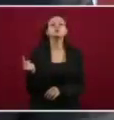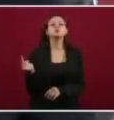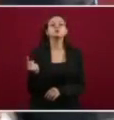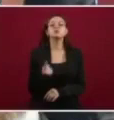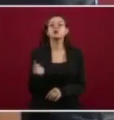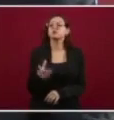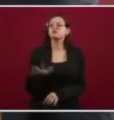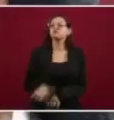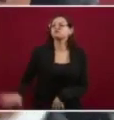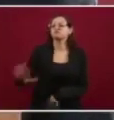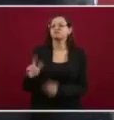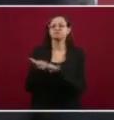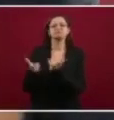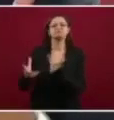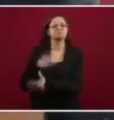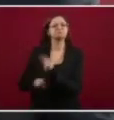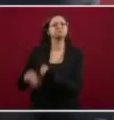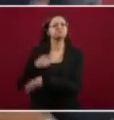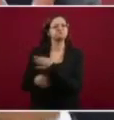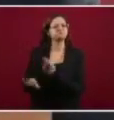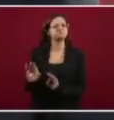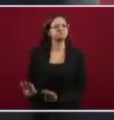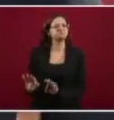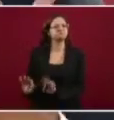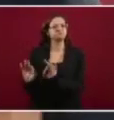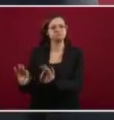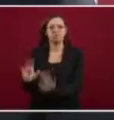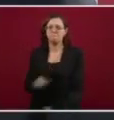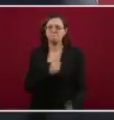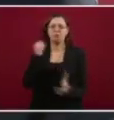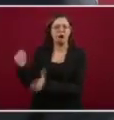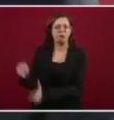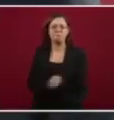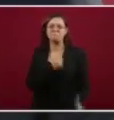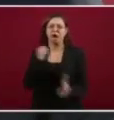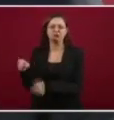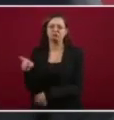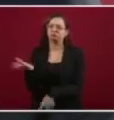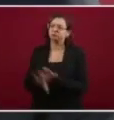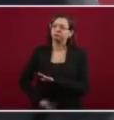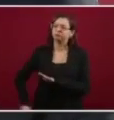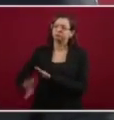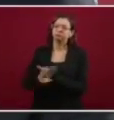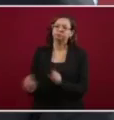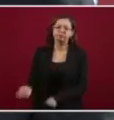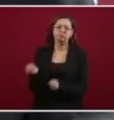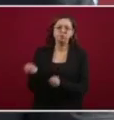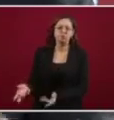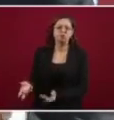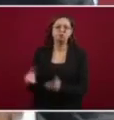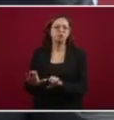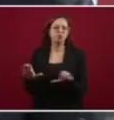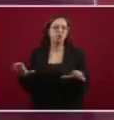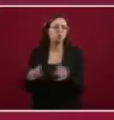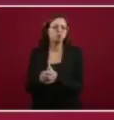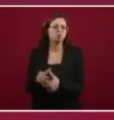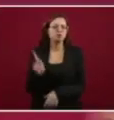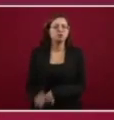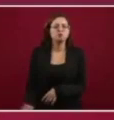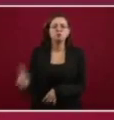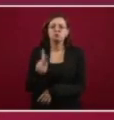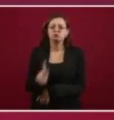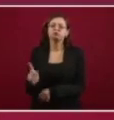se está invirtiendo bastante abajo en comunidades, en los